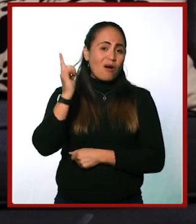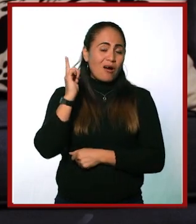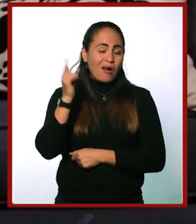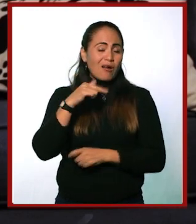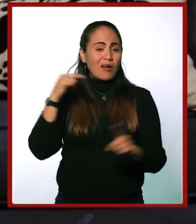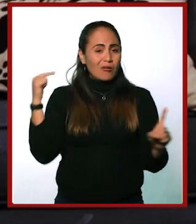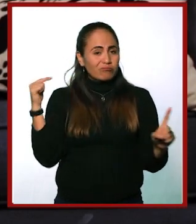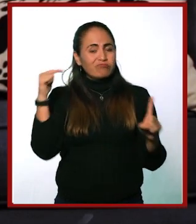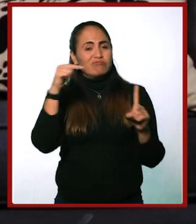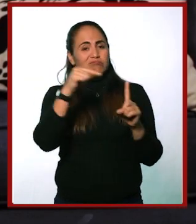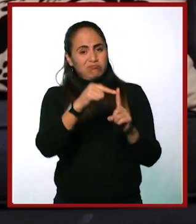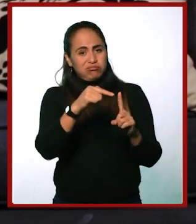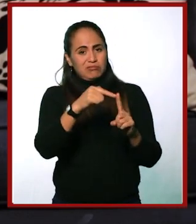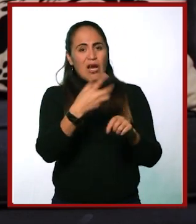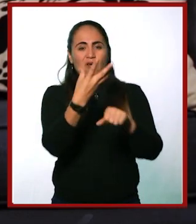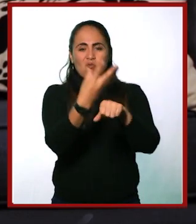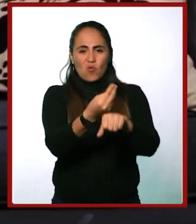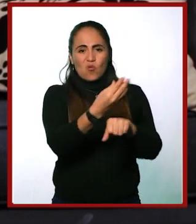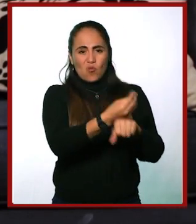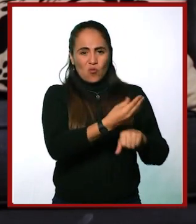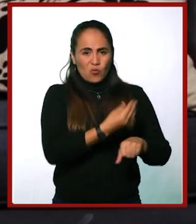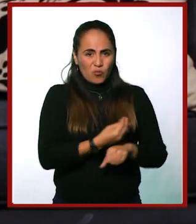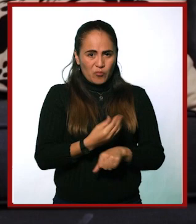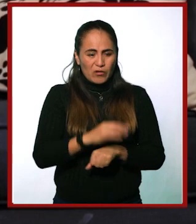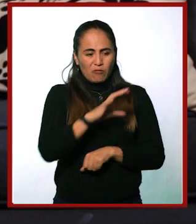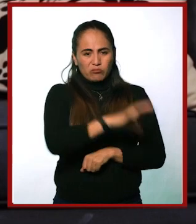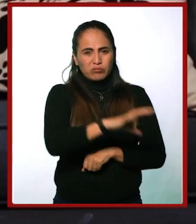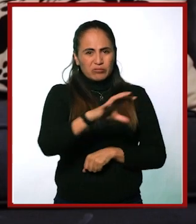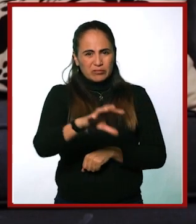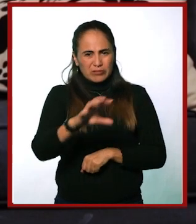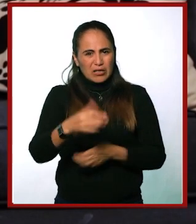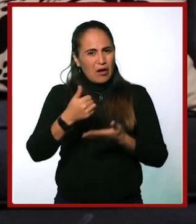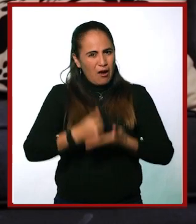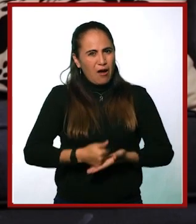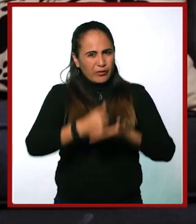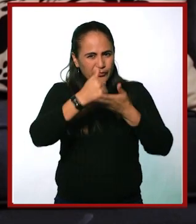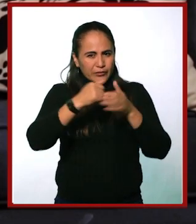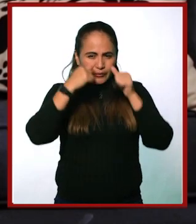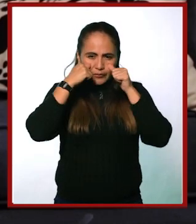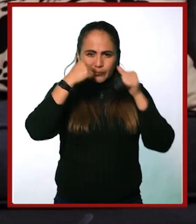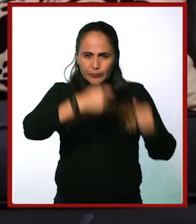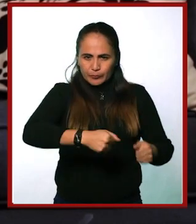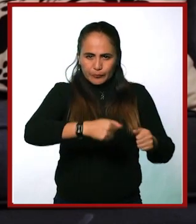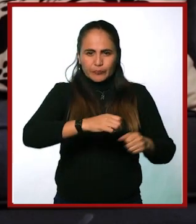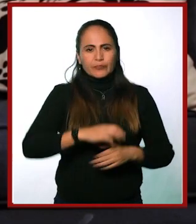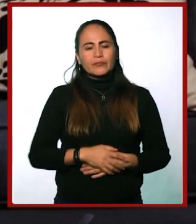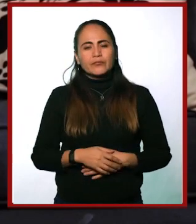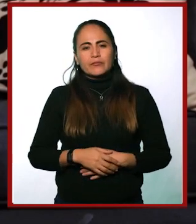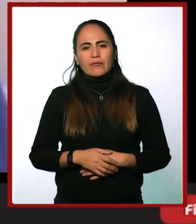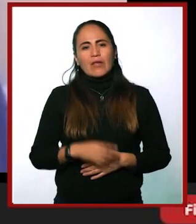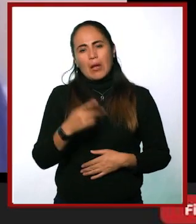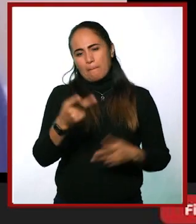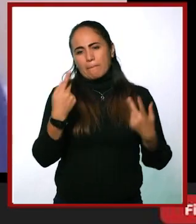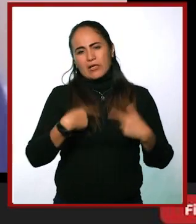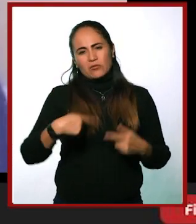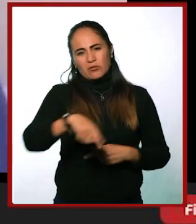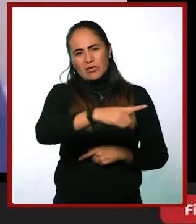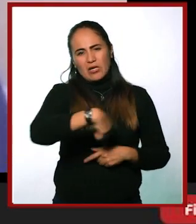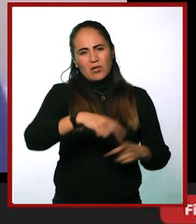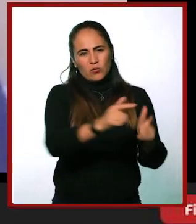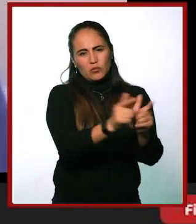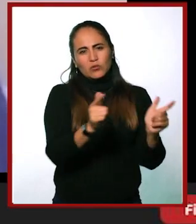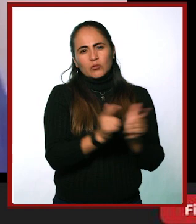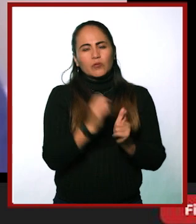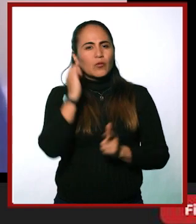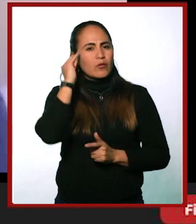pueda enfocar en estos sectores tan vulnerables y justo lo mencionas que son la población